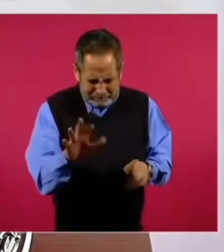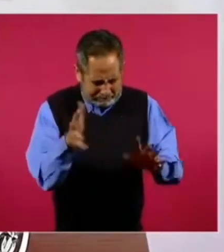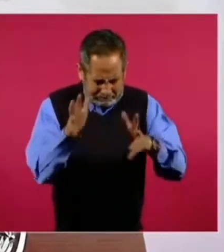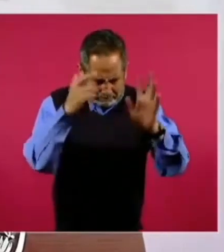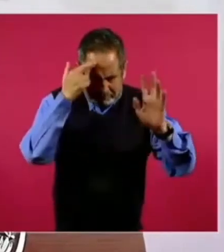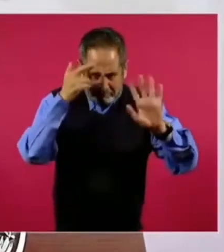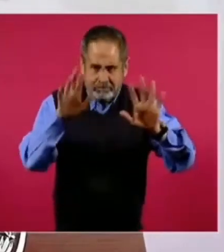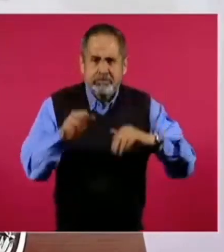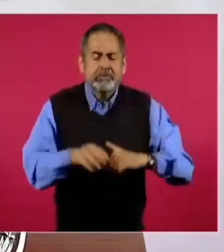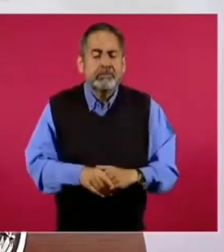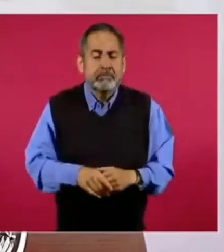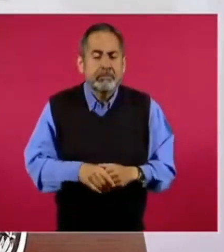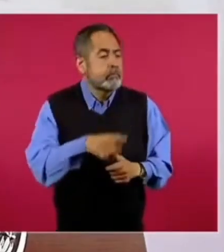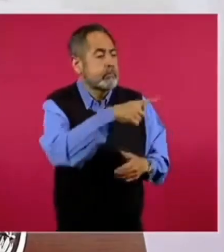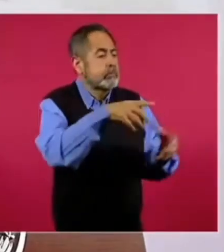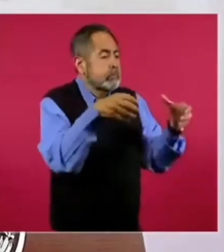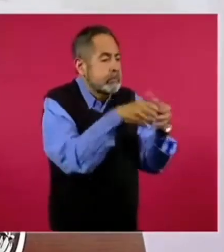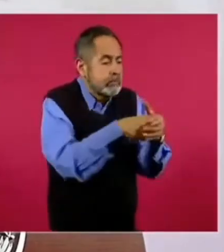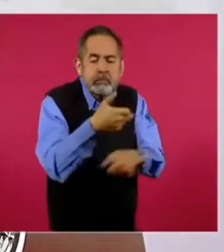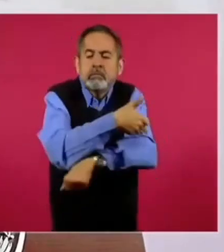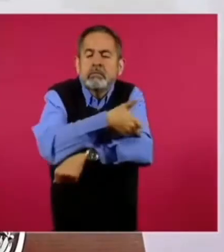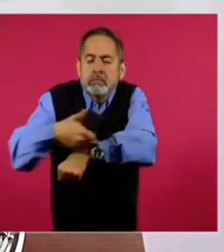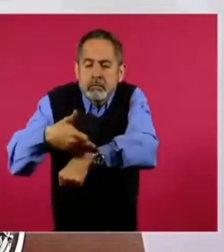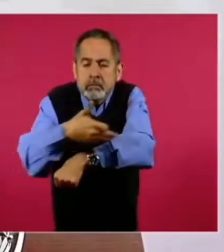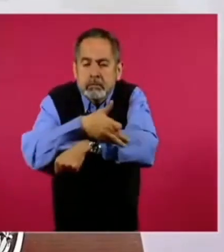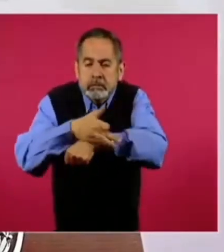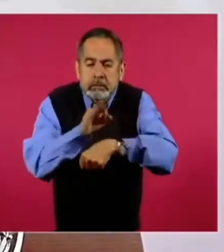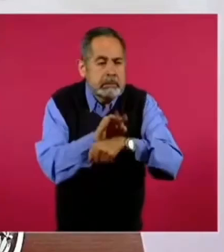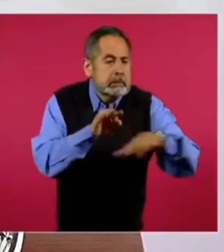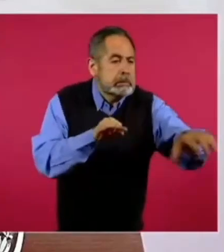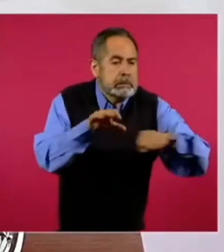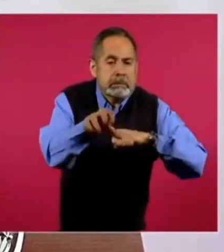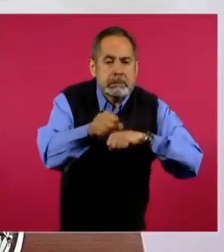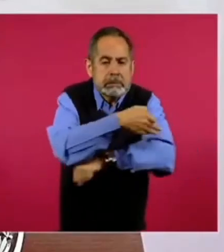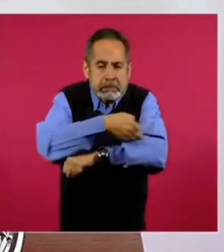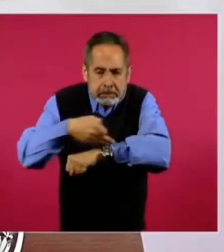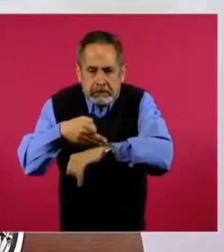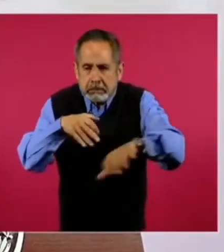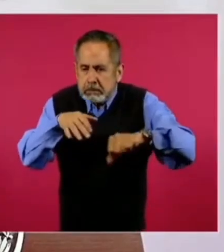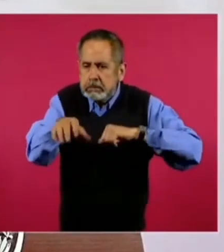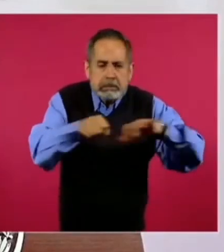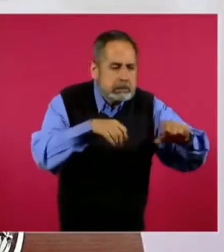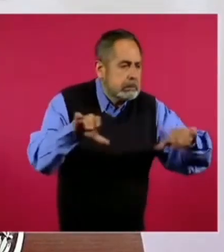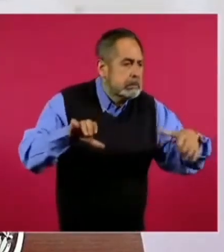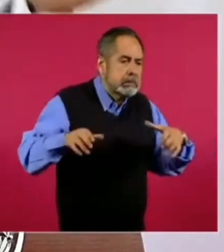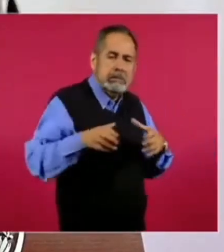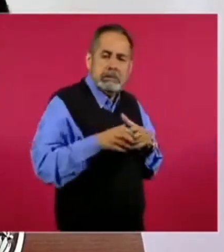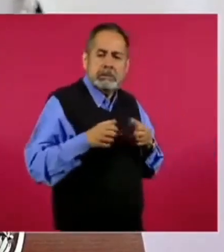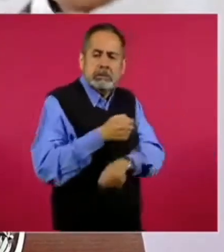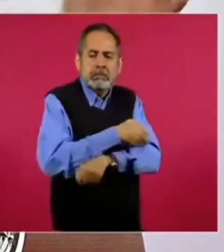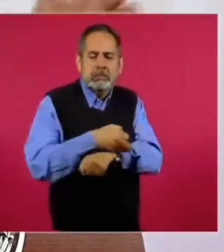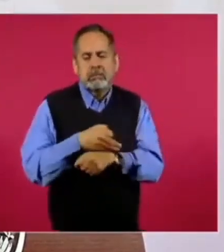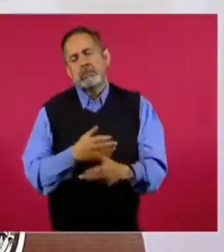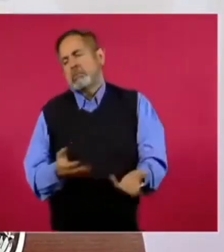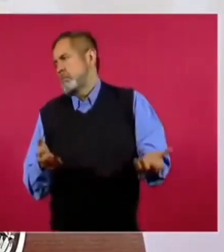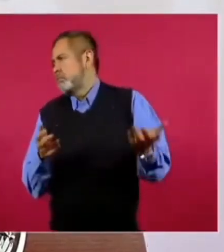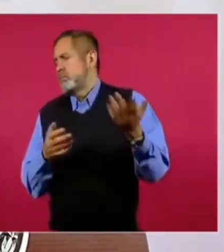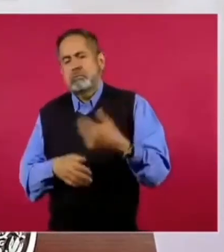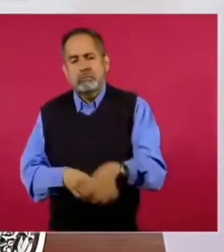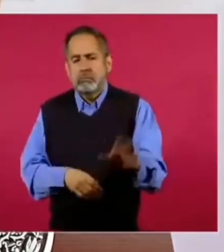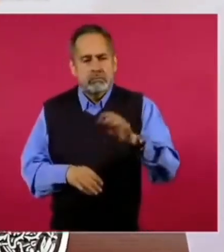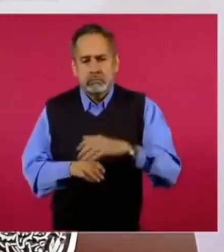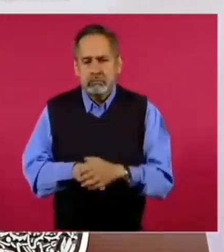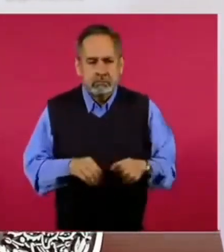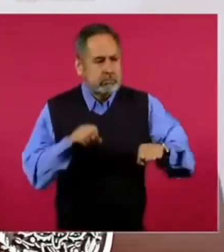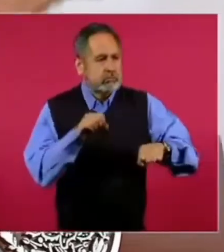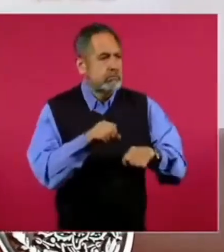son familiares, pues ese es el